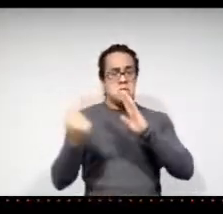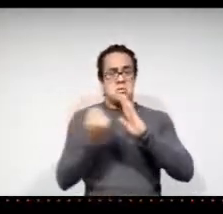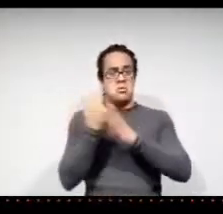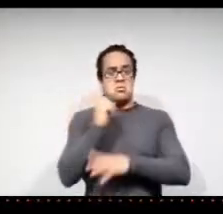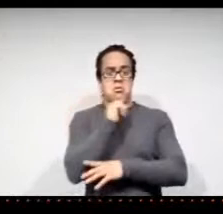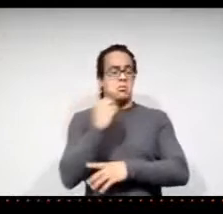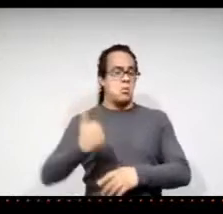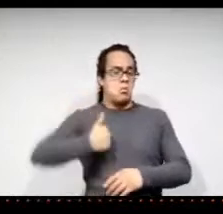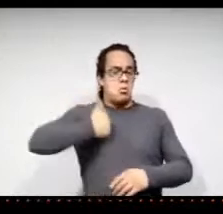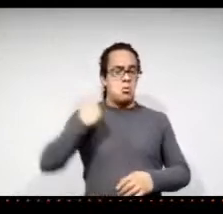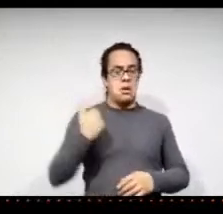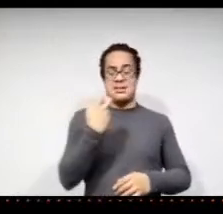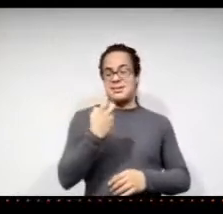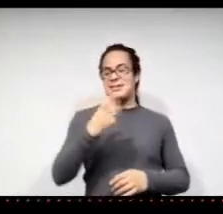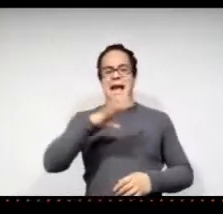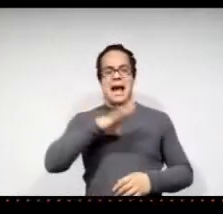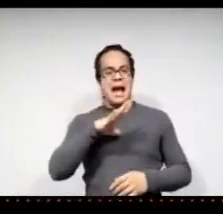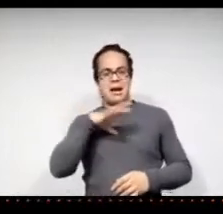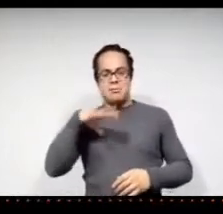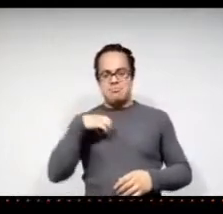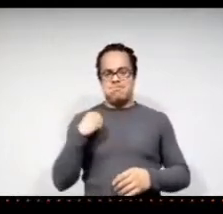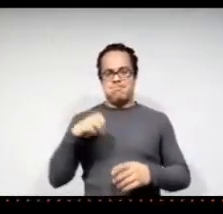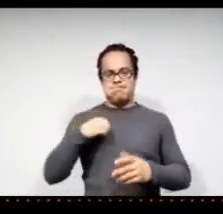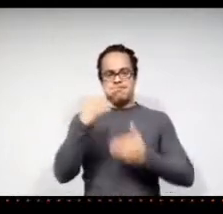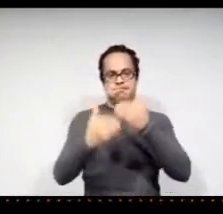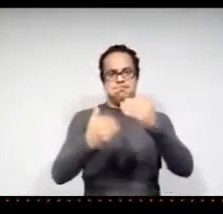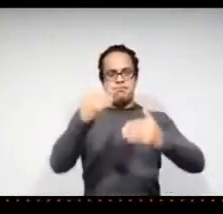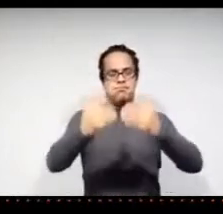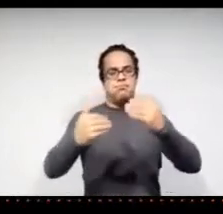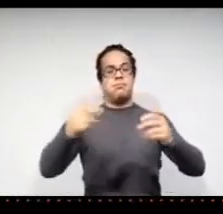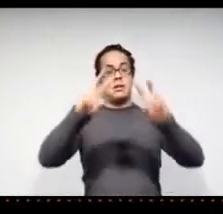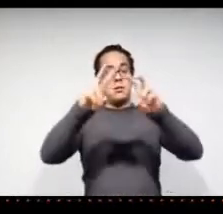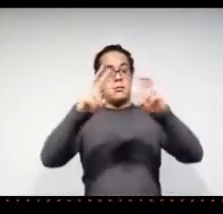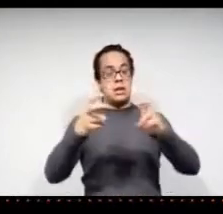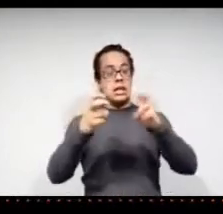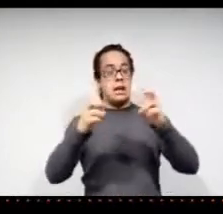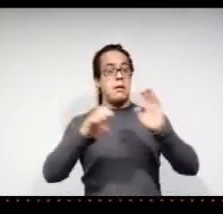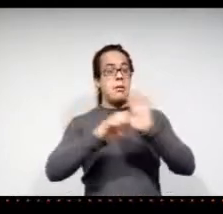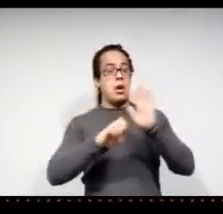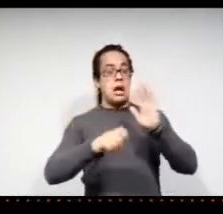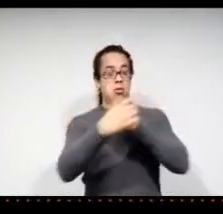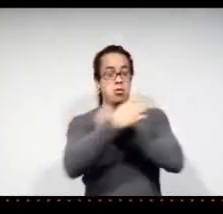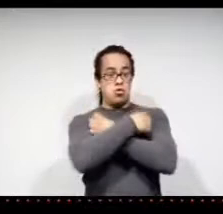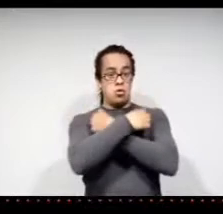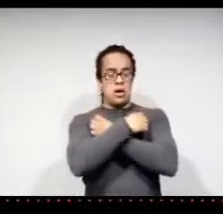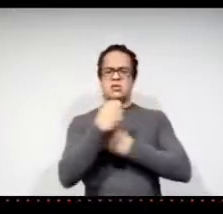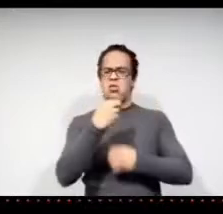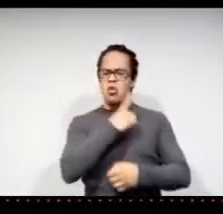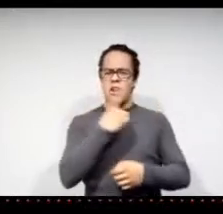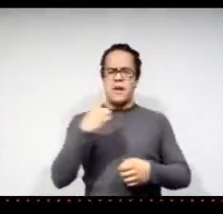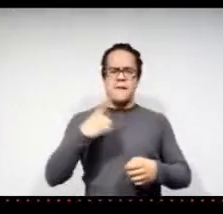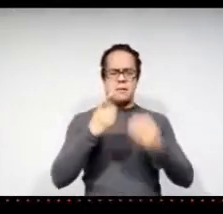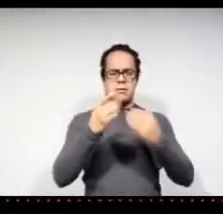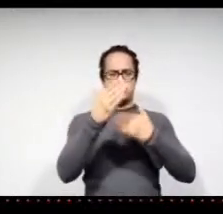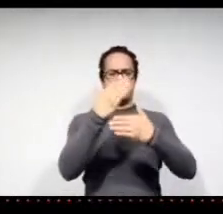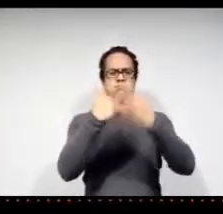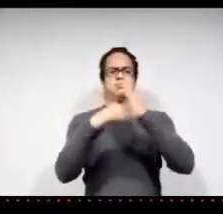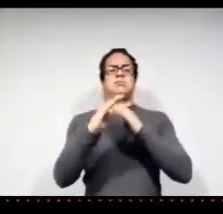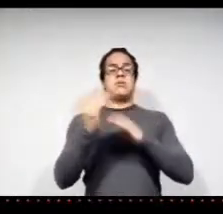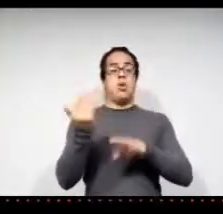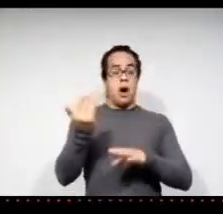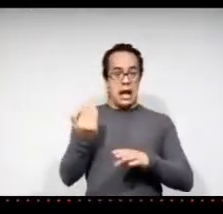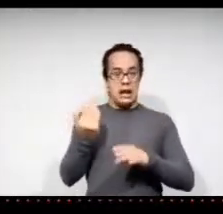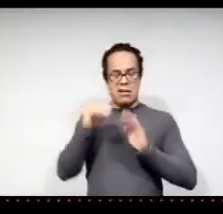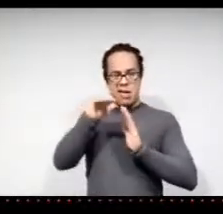más grandes que existe es que justamente esta educación supere algunas de las deficiencias que actualmente